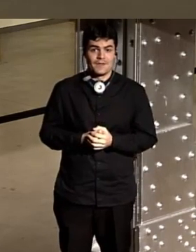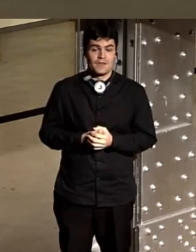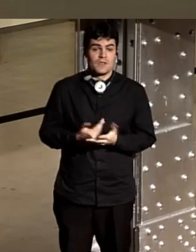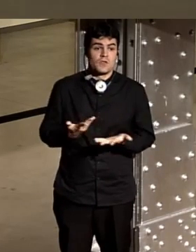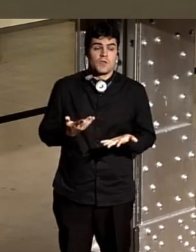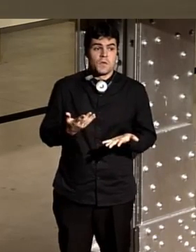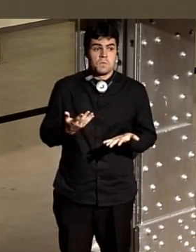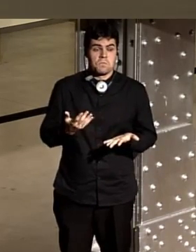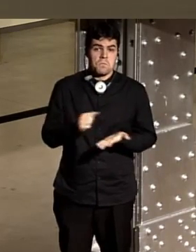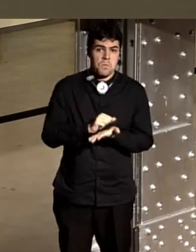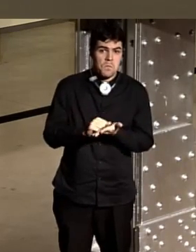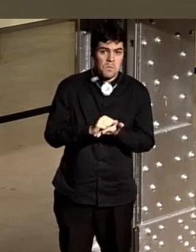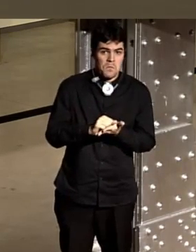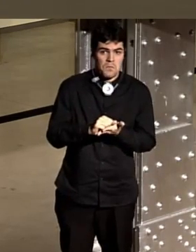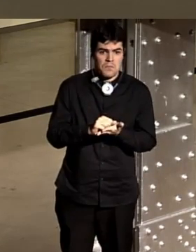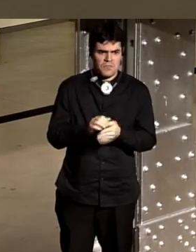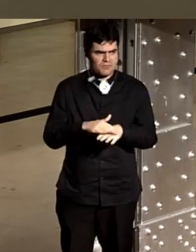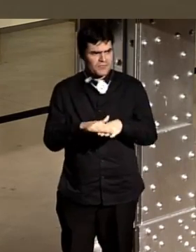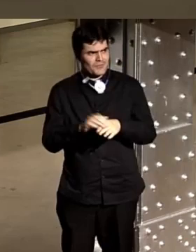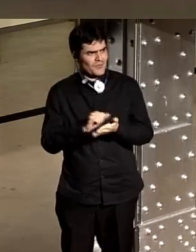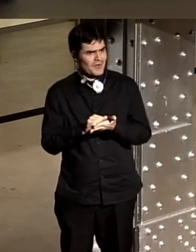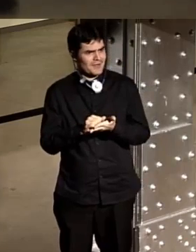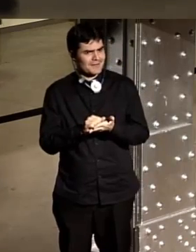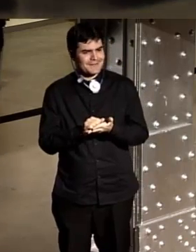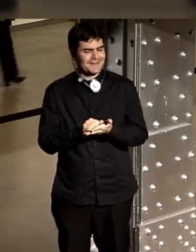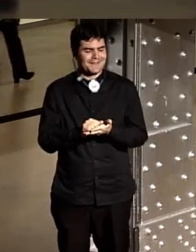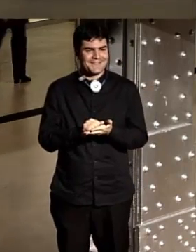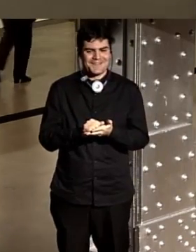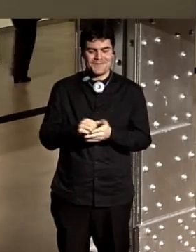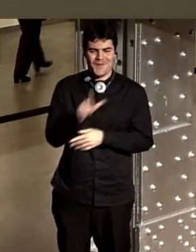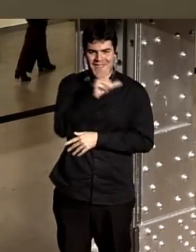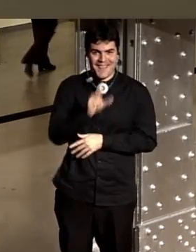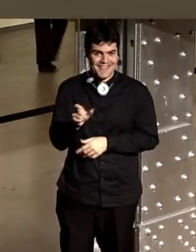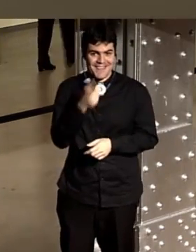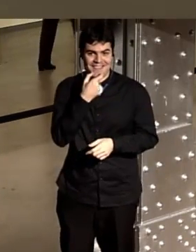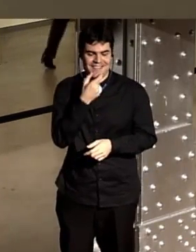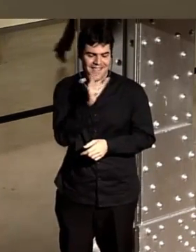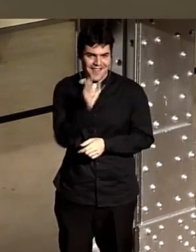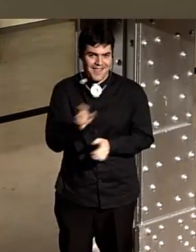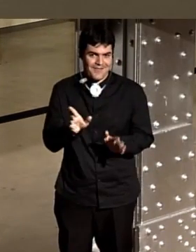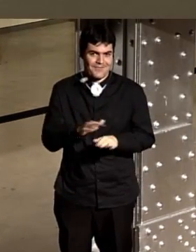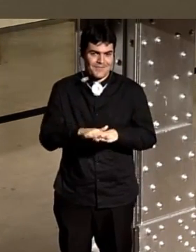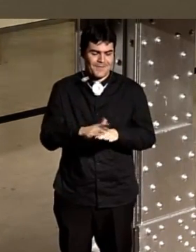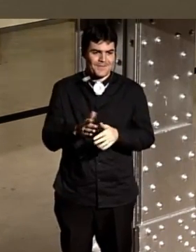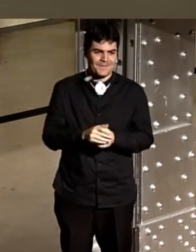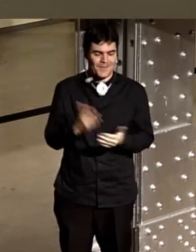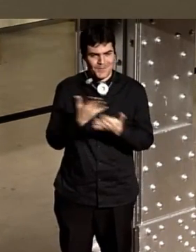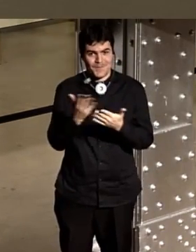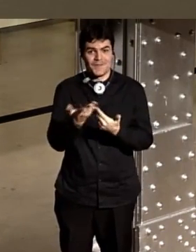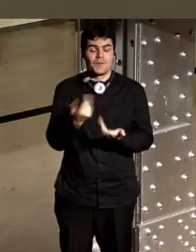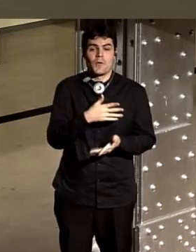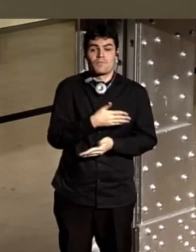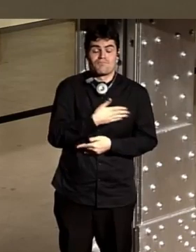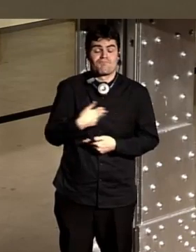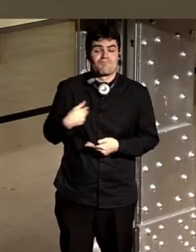vorrei ir, pero vorrei es italiano. Sí. Me gustaría ir,